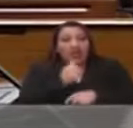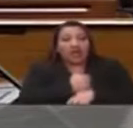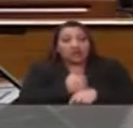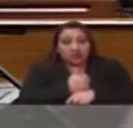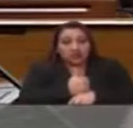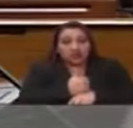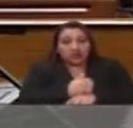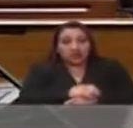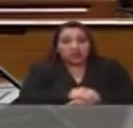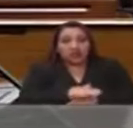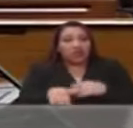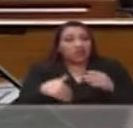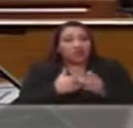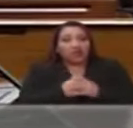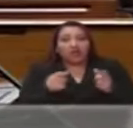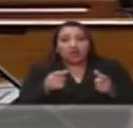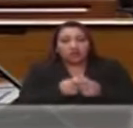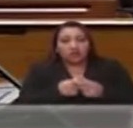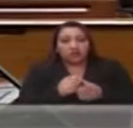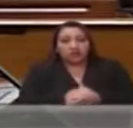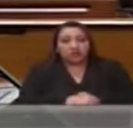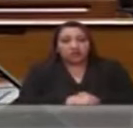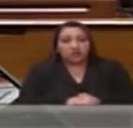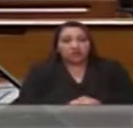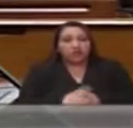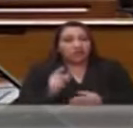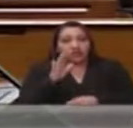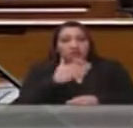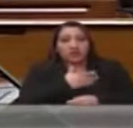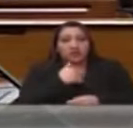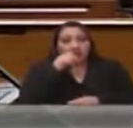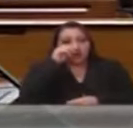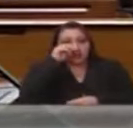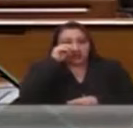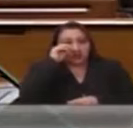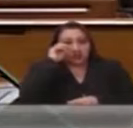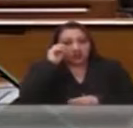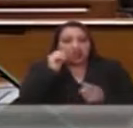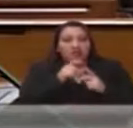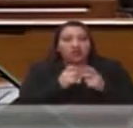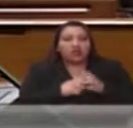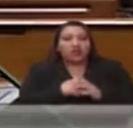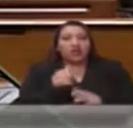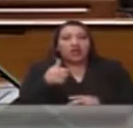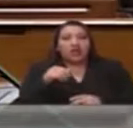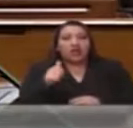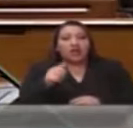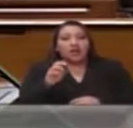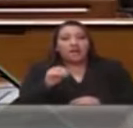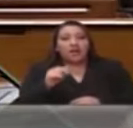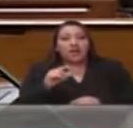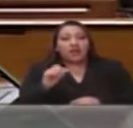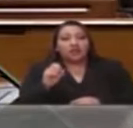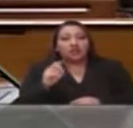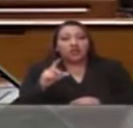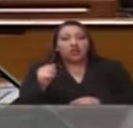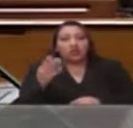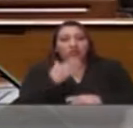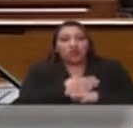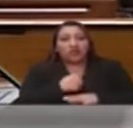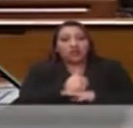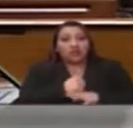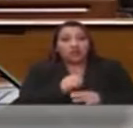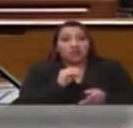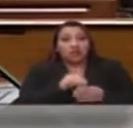asesor de toda la comisión, no de su presidenta, la entonces congresista Ana María Solórzano. Su paso como asesor